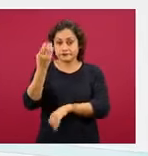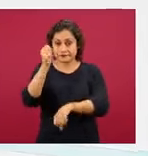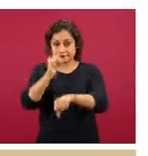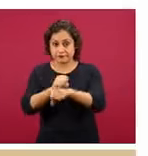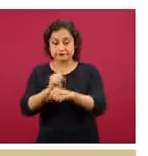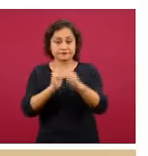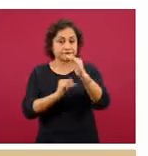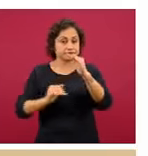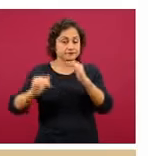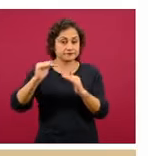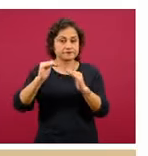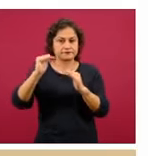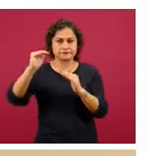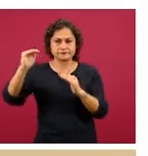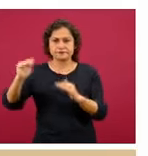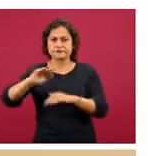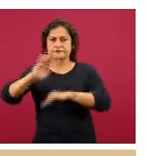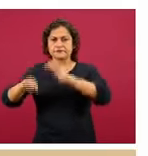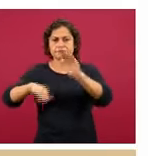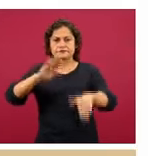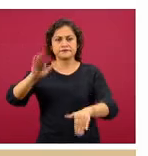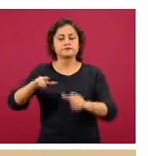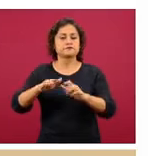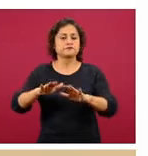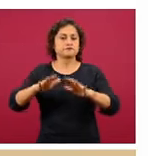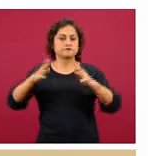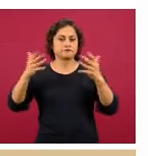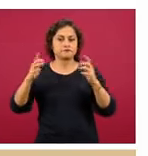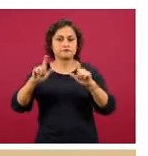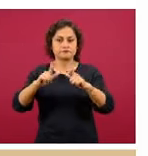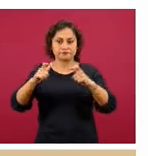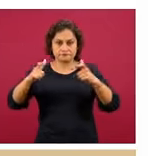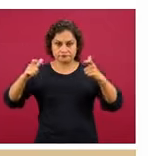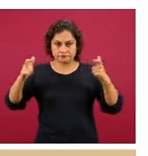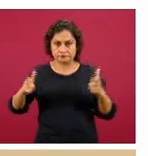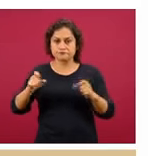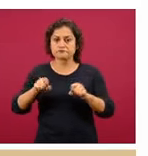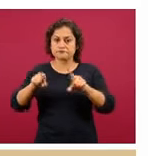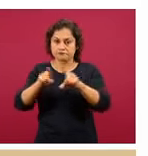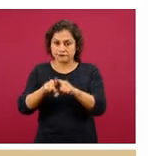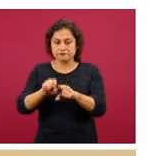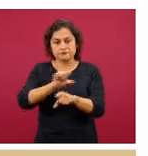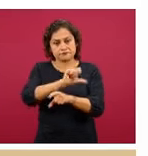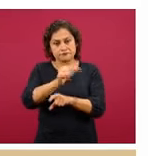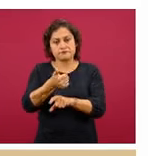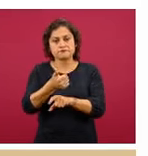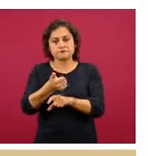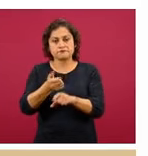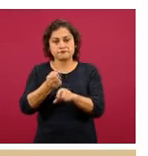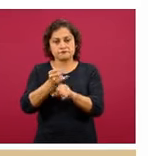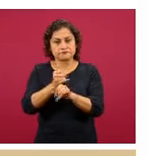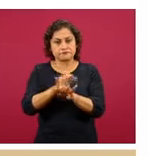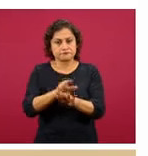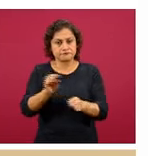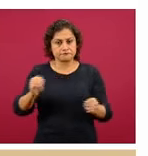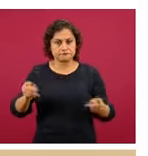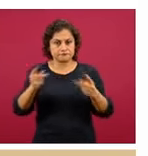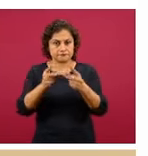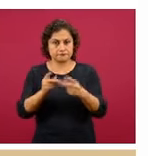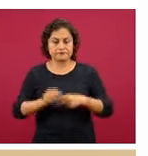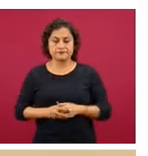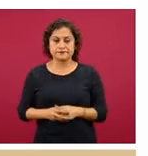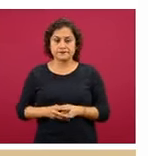también en el exceso de mortalidad, que también se ha visto ya en los datos más recientes que tenemos en el CISBER. Y con